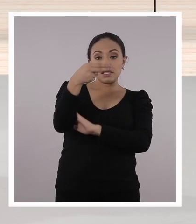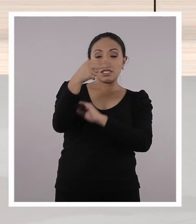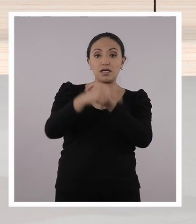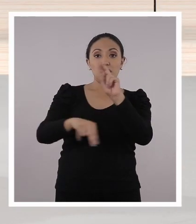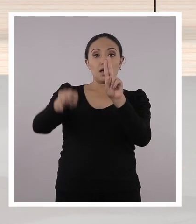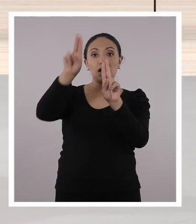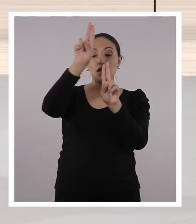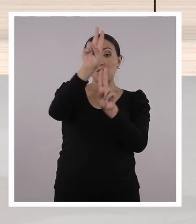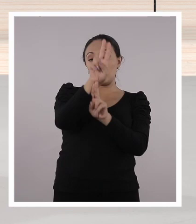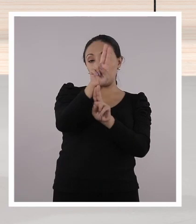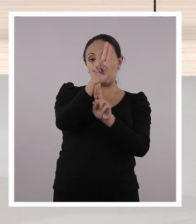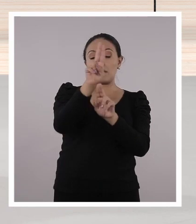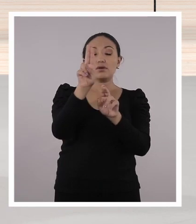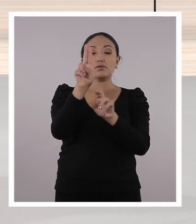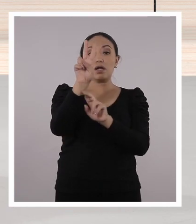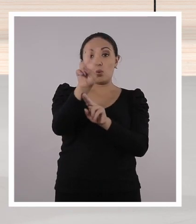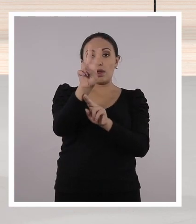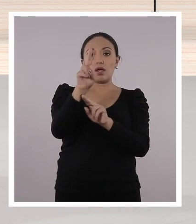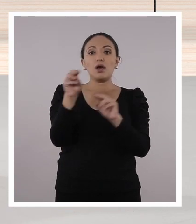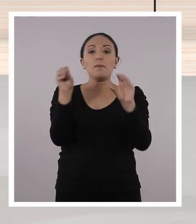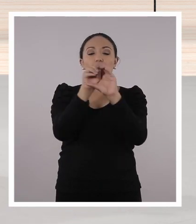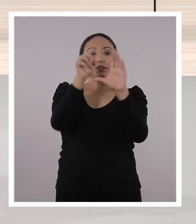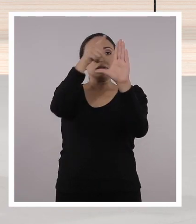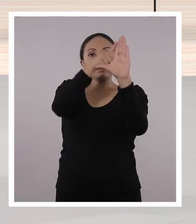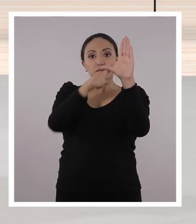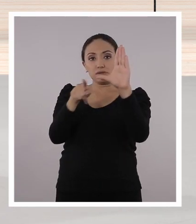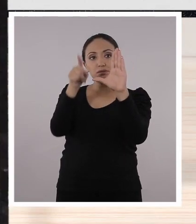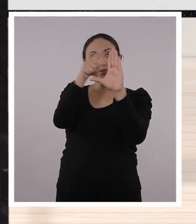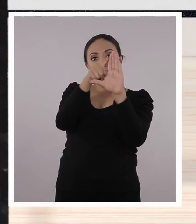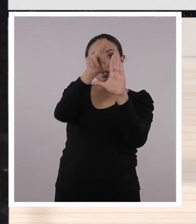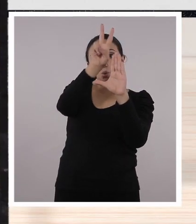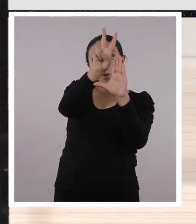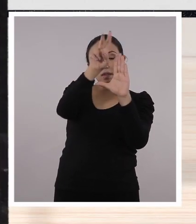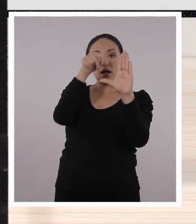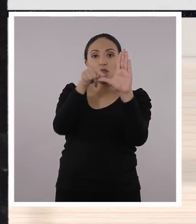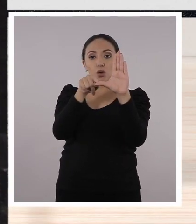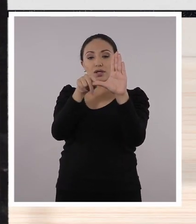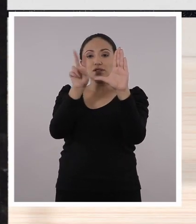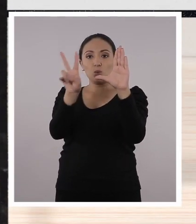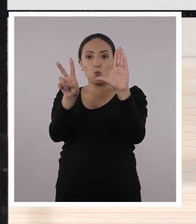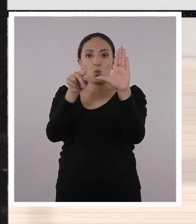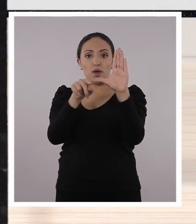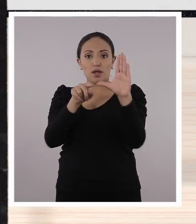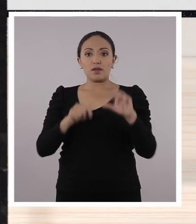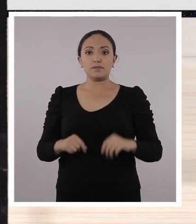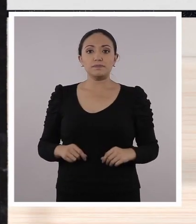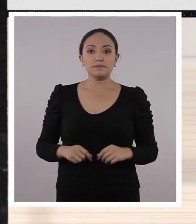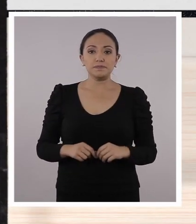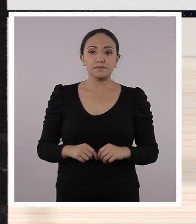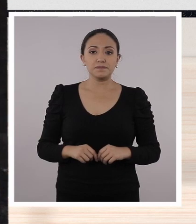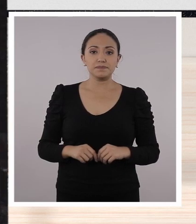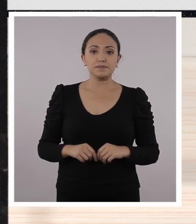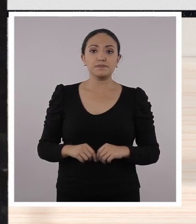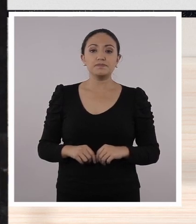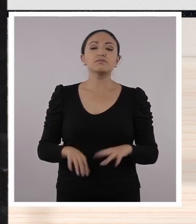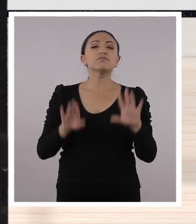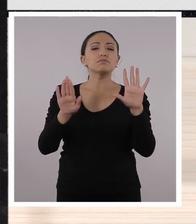hipotenusa al cuadrado es igual al cateto 1 al cuadrado más el cateto 2 al